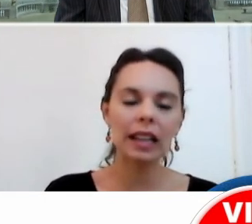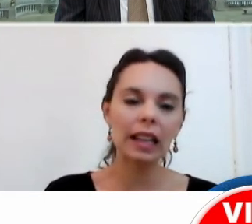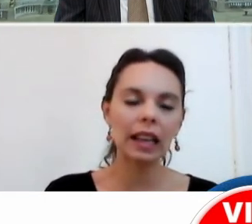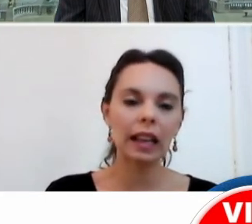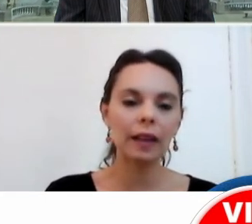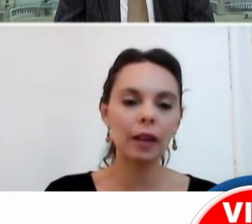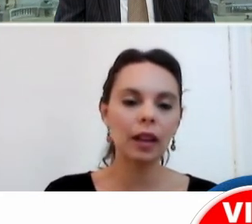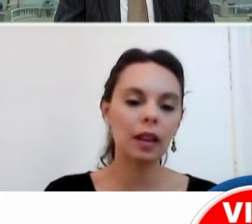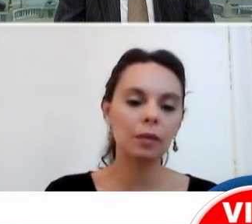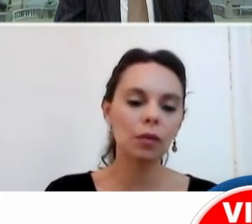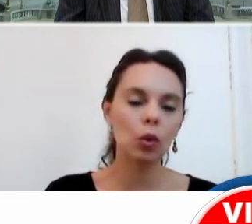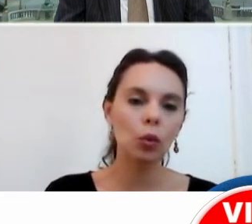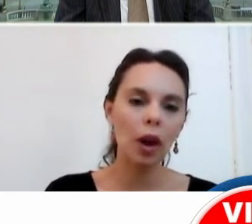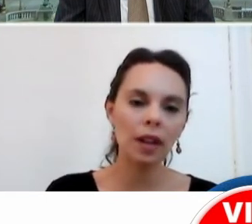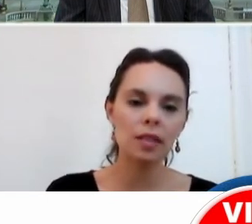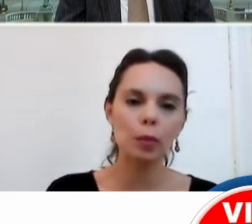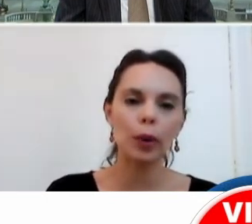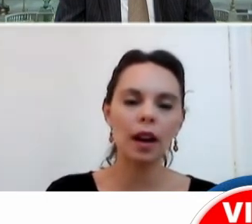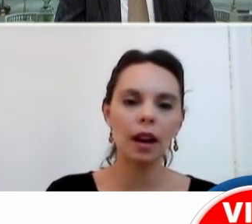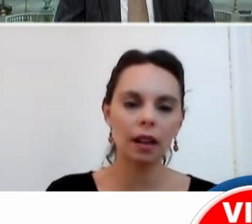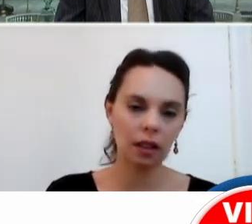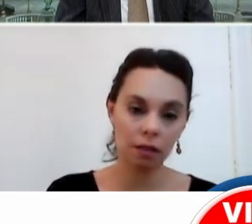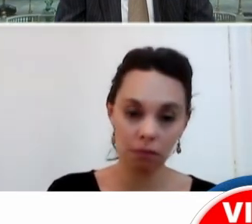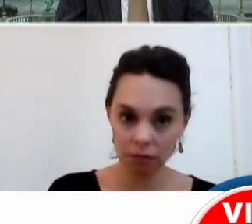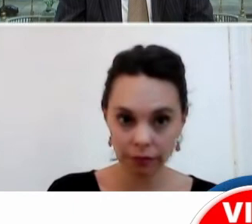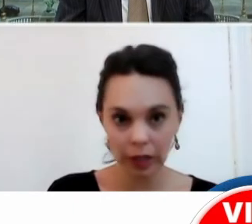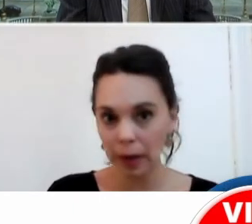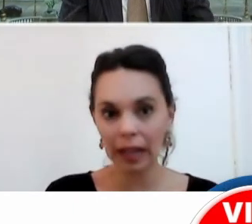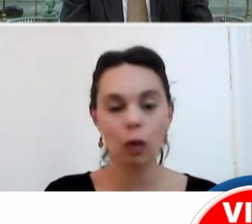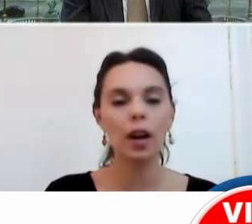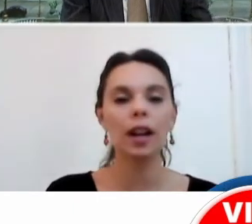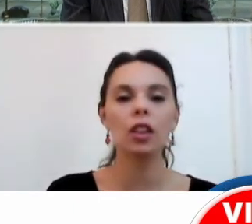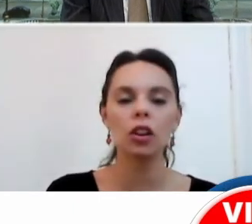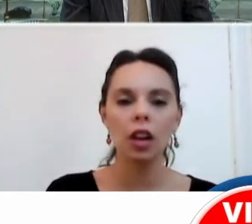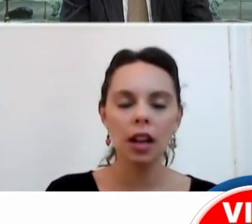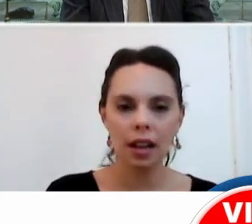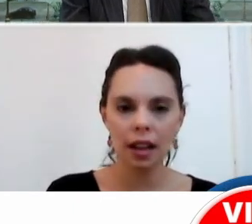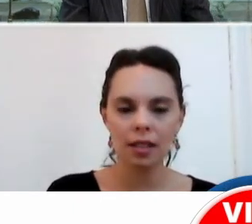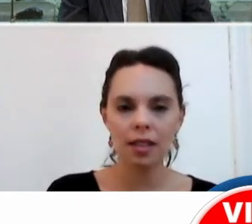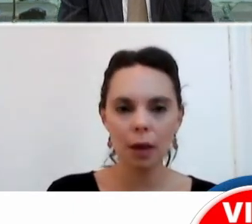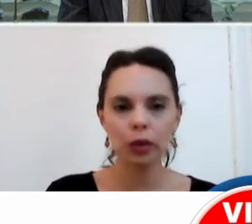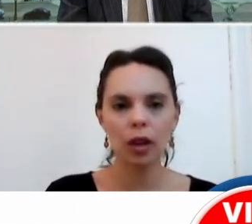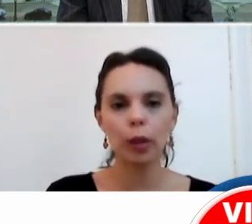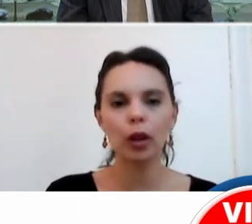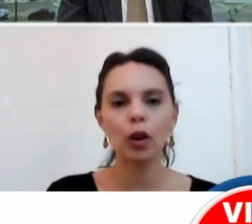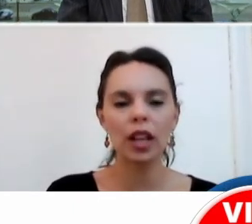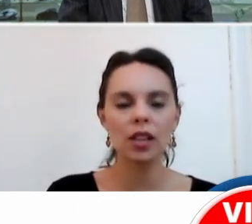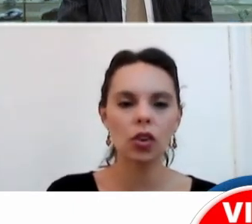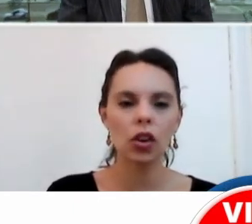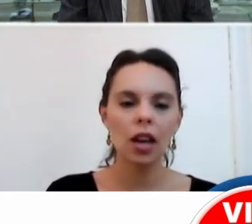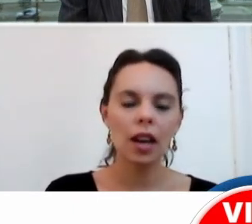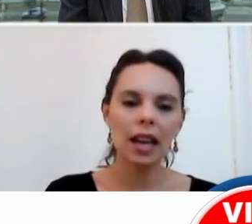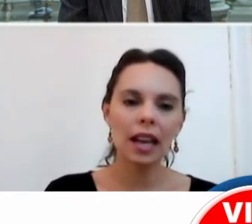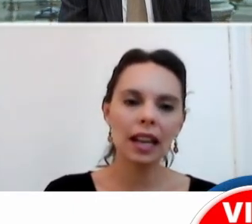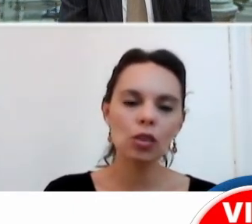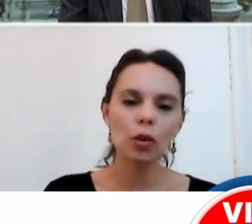saber si cree que una vez que se pueda firmar el acuerdo, que sea votado por el